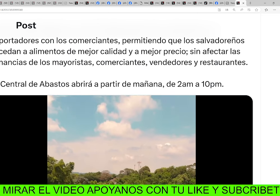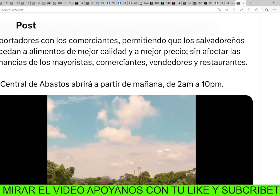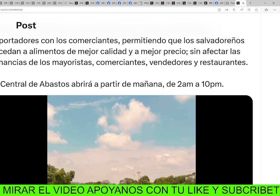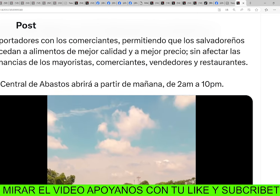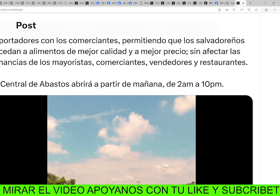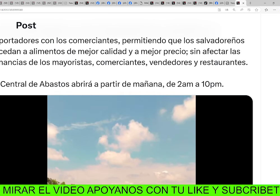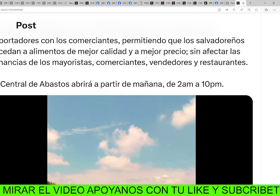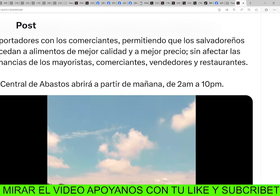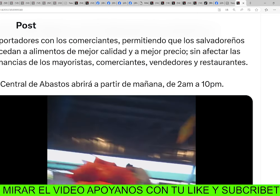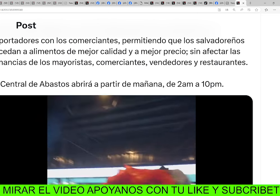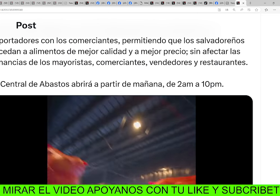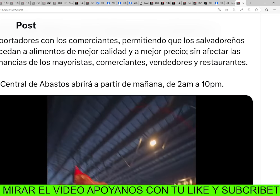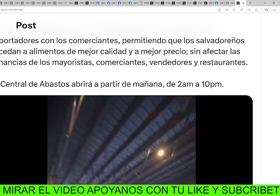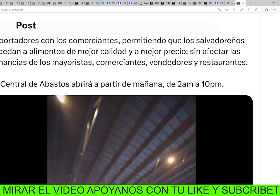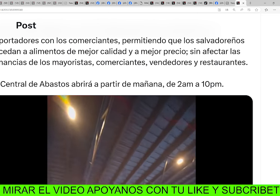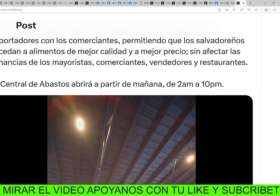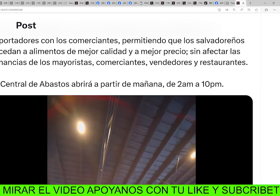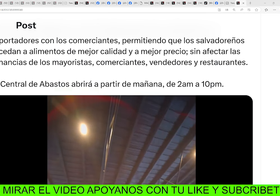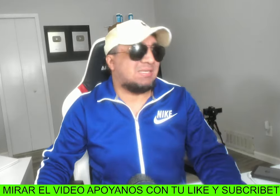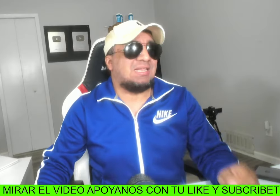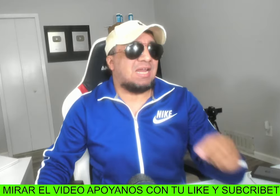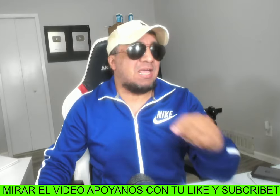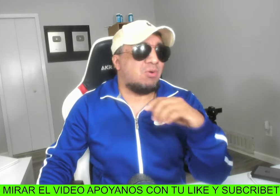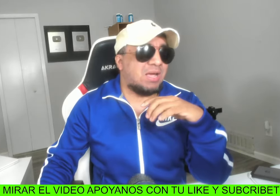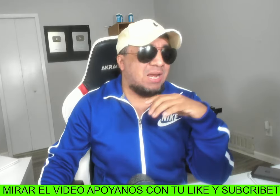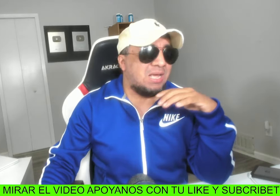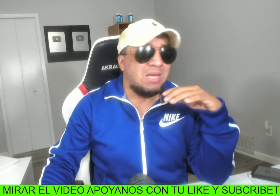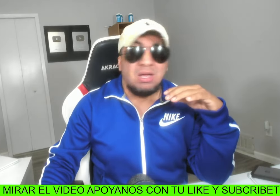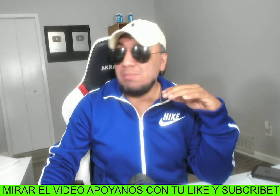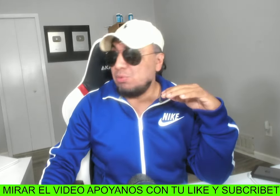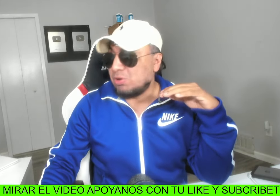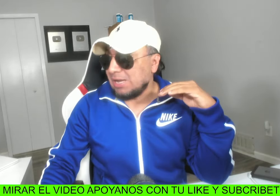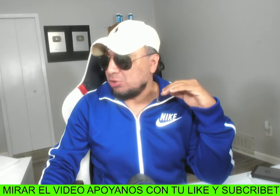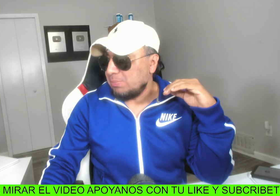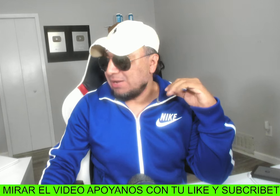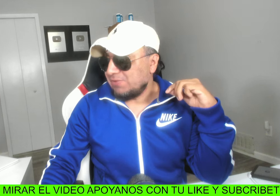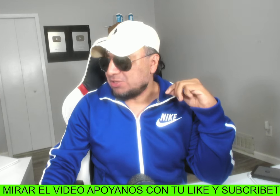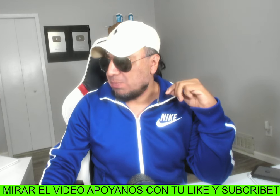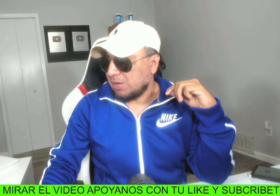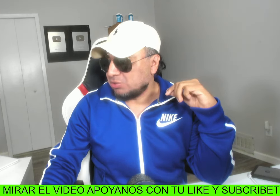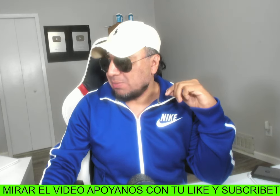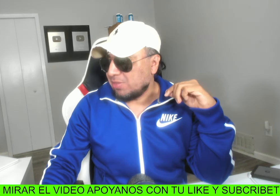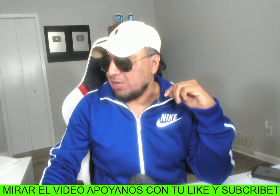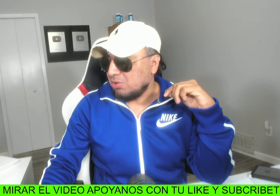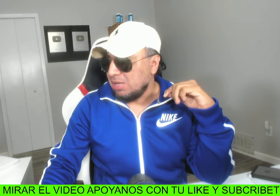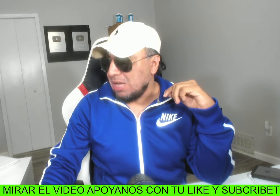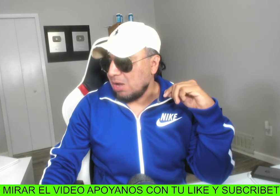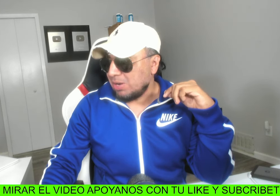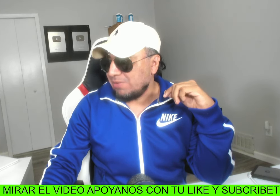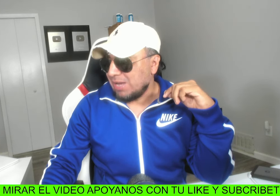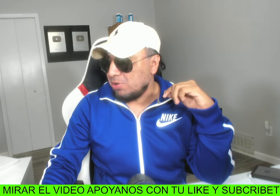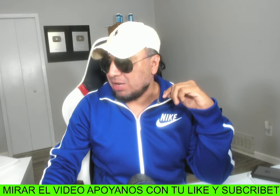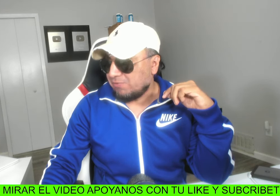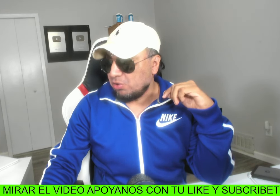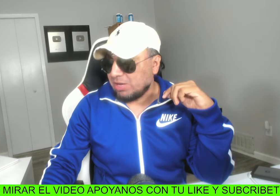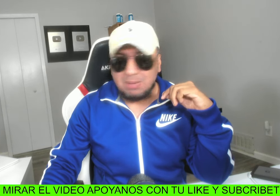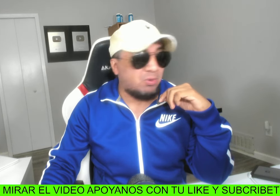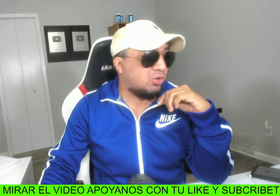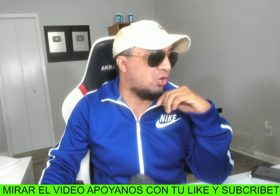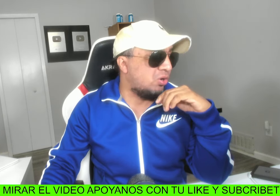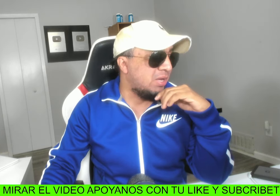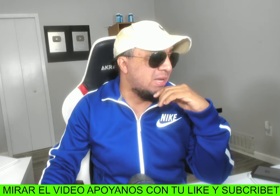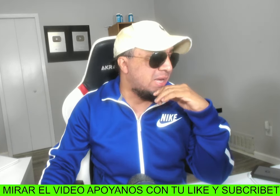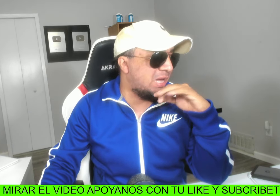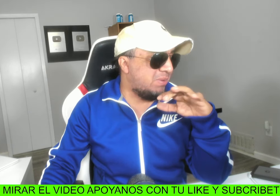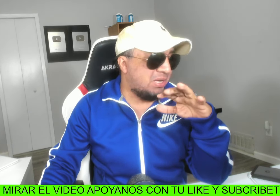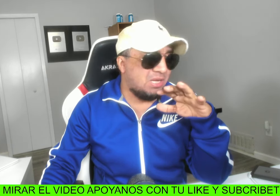las 10 de la noche. Miren, como siempre, el presidente Nayib Bukele buscando el beneficio para los salvadoreños. Ahora veamos qué fue lo que